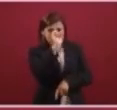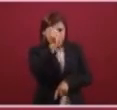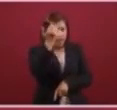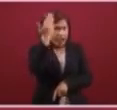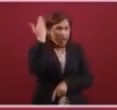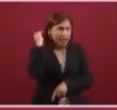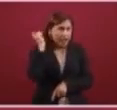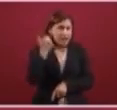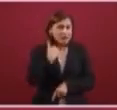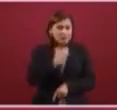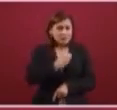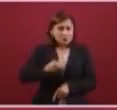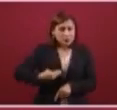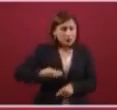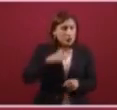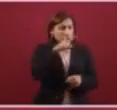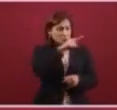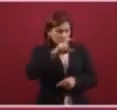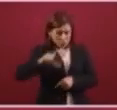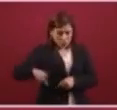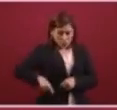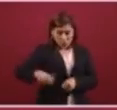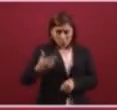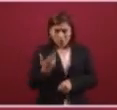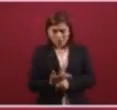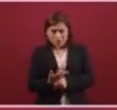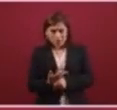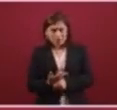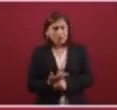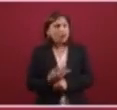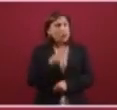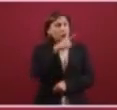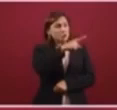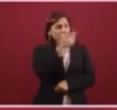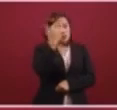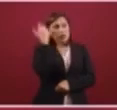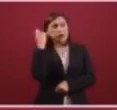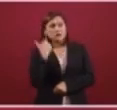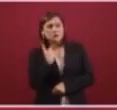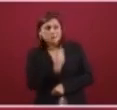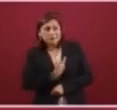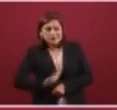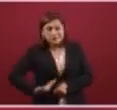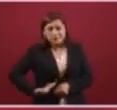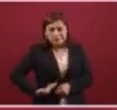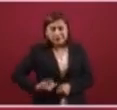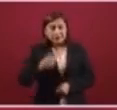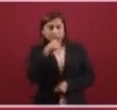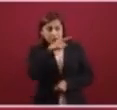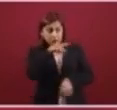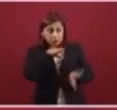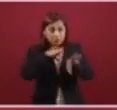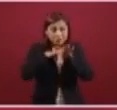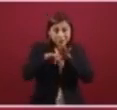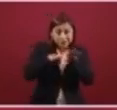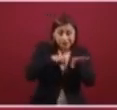y tú eres gobernador y tú eras presidente y tú trabajabas